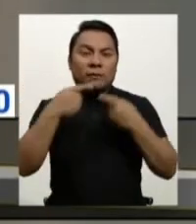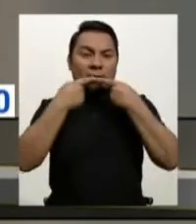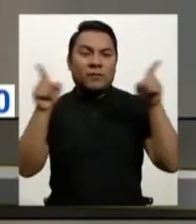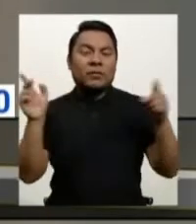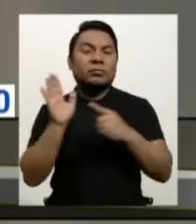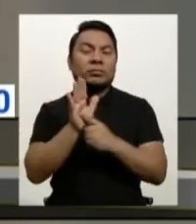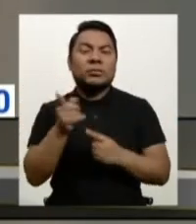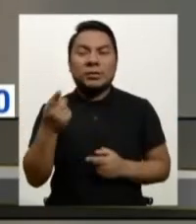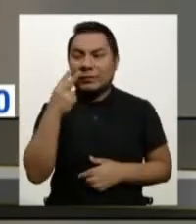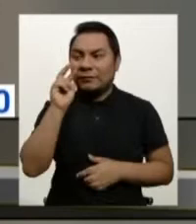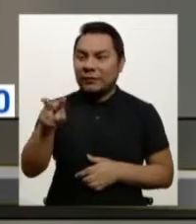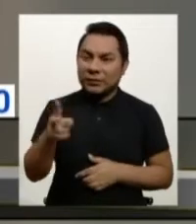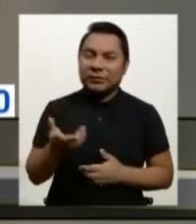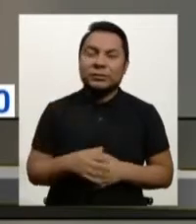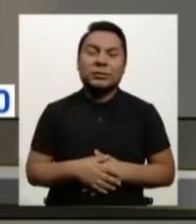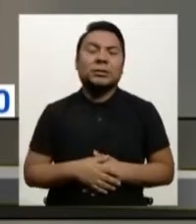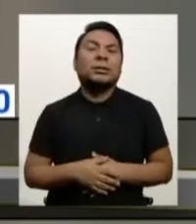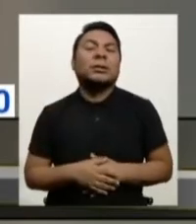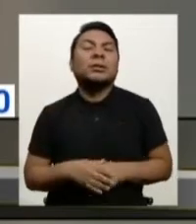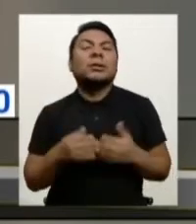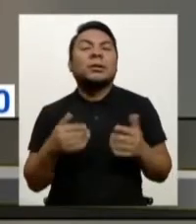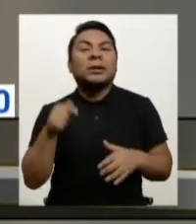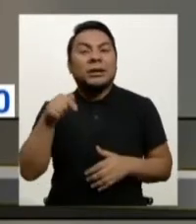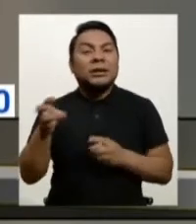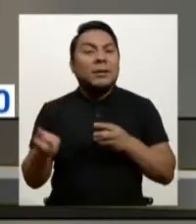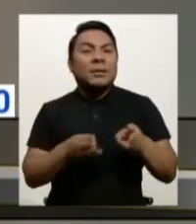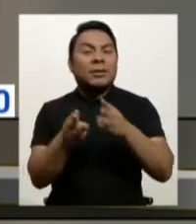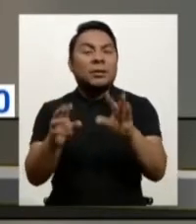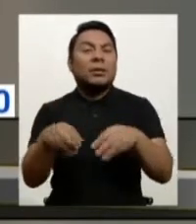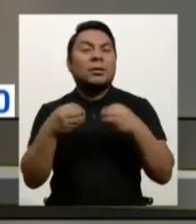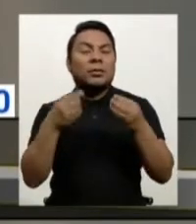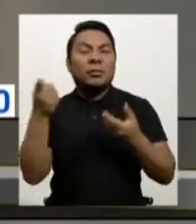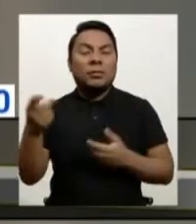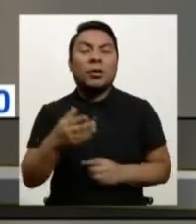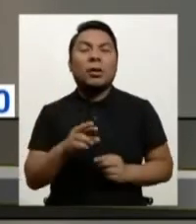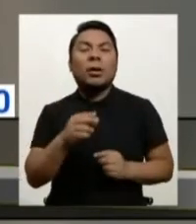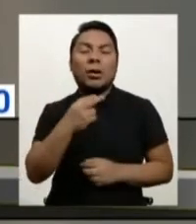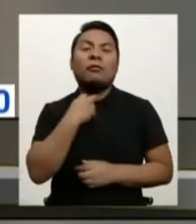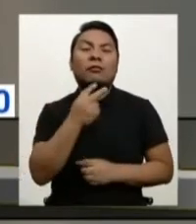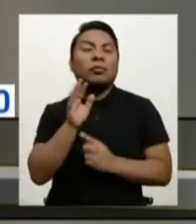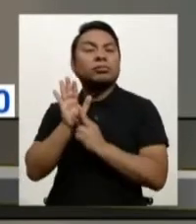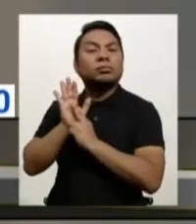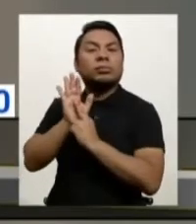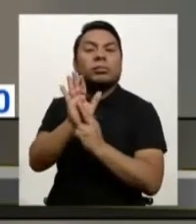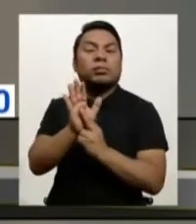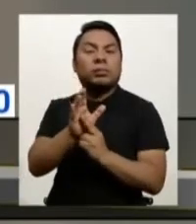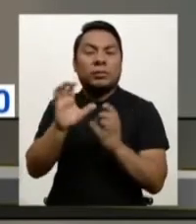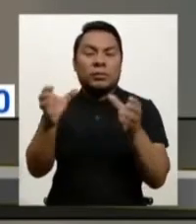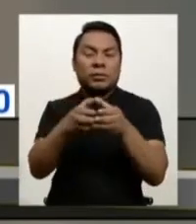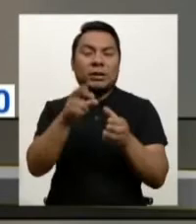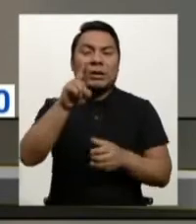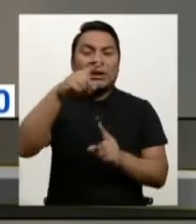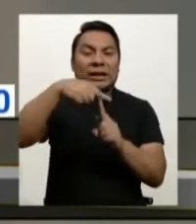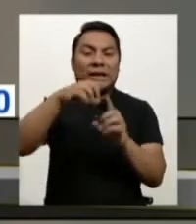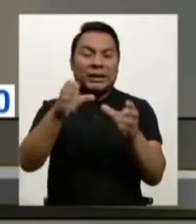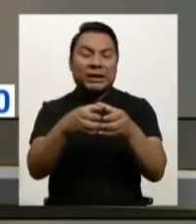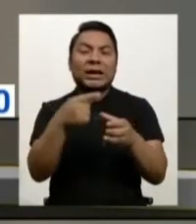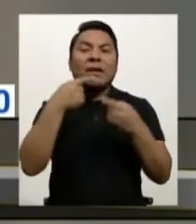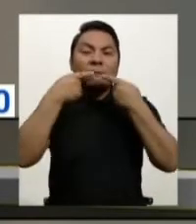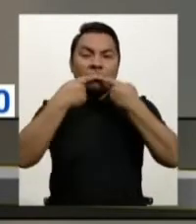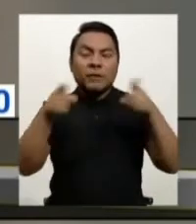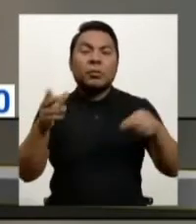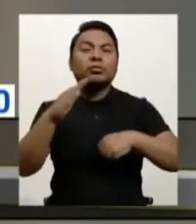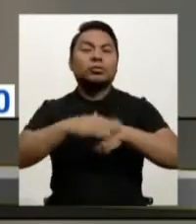últimos meses, años en realidad. Y esa es la manera como el vocero del Kremlin, RT, informa